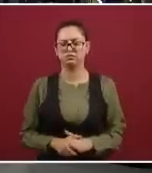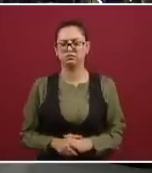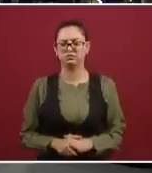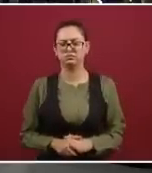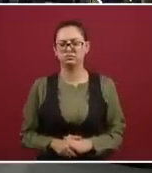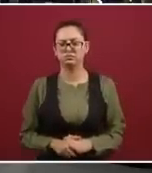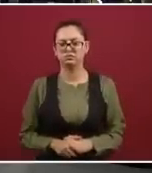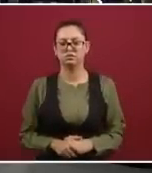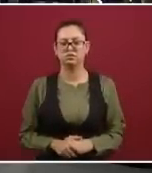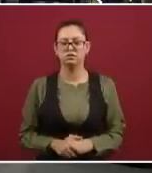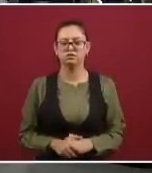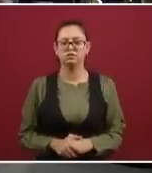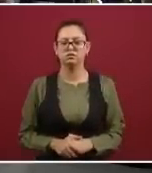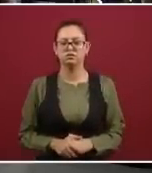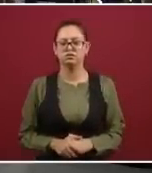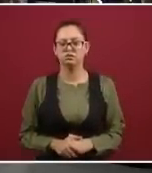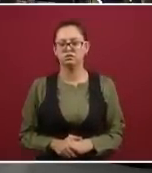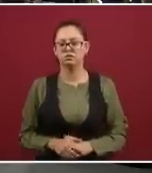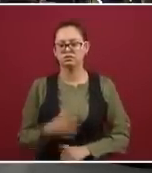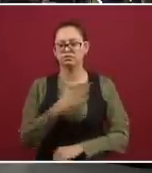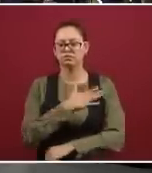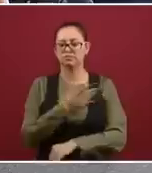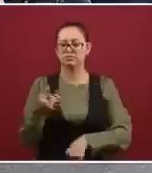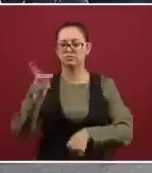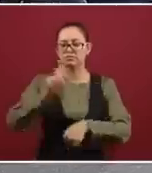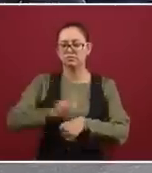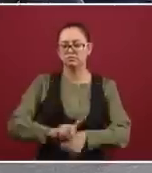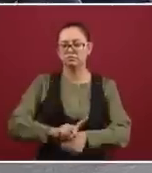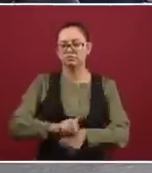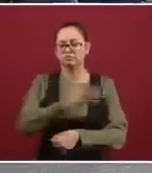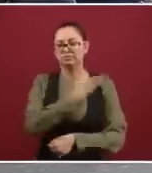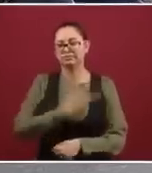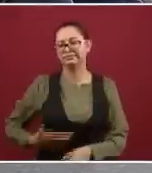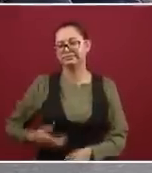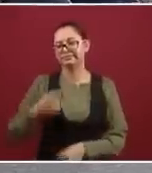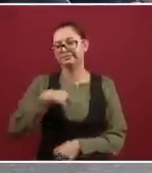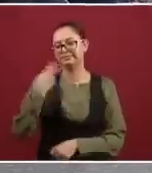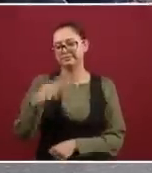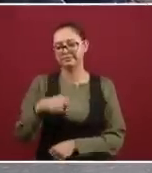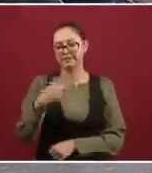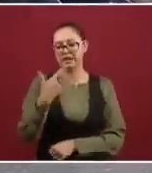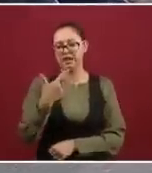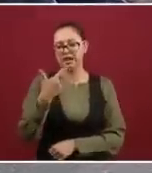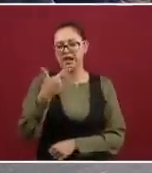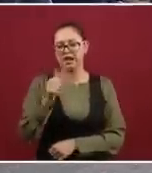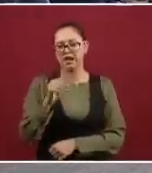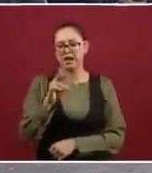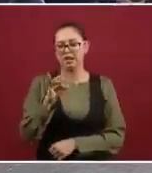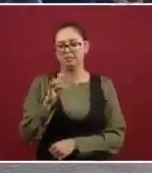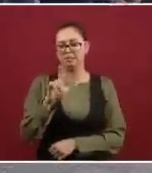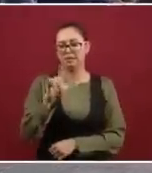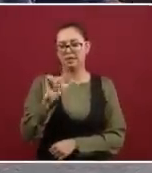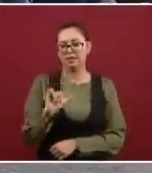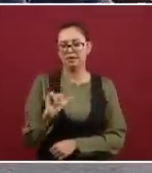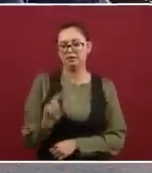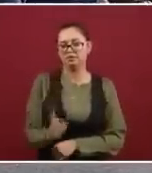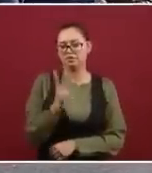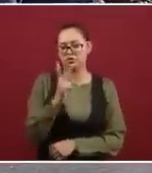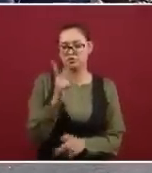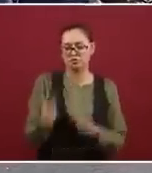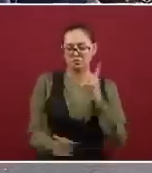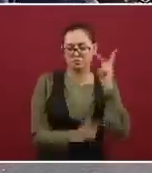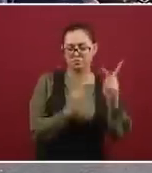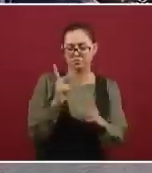Buenos días, presidente y secretarios. Gabriela Jiménez del Sol de México. Dos preguntas. Primero, si nos